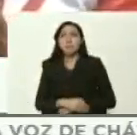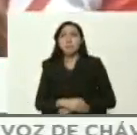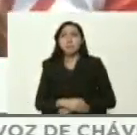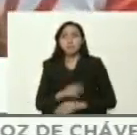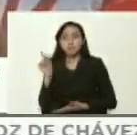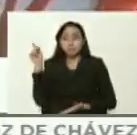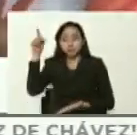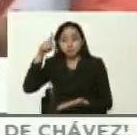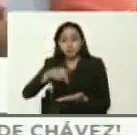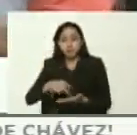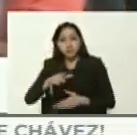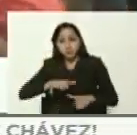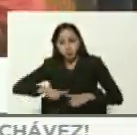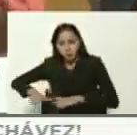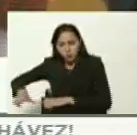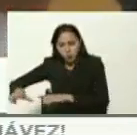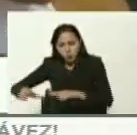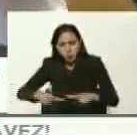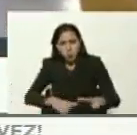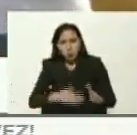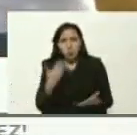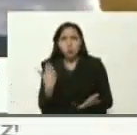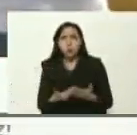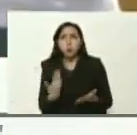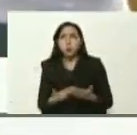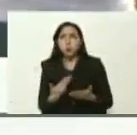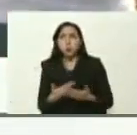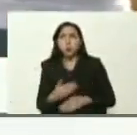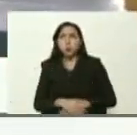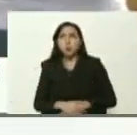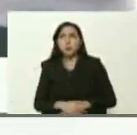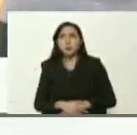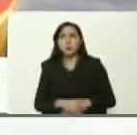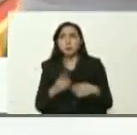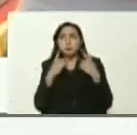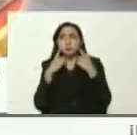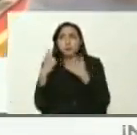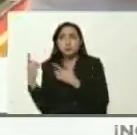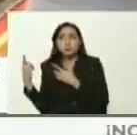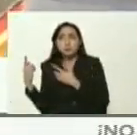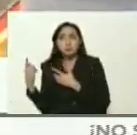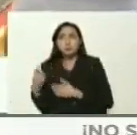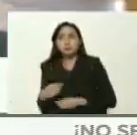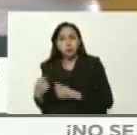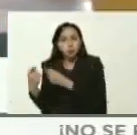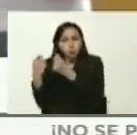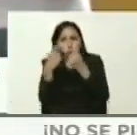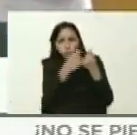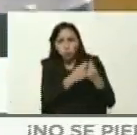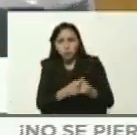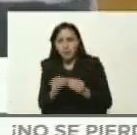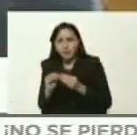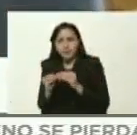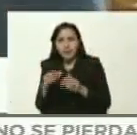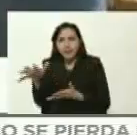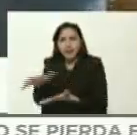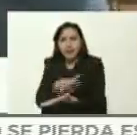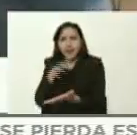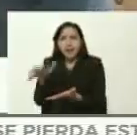en este sector podemos constatar aquí que tenemos en el área producción, tenemos la siembra